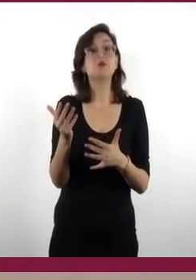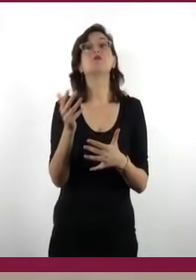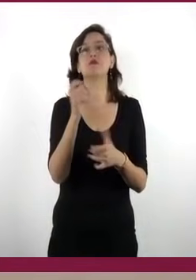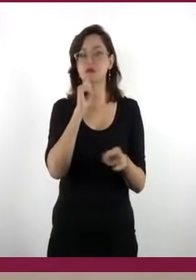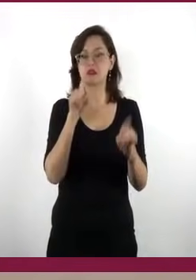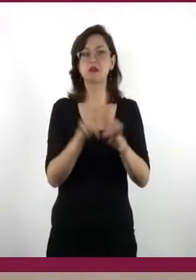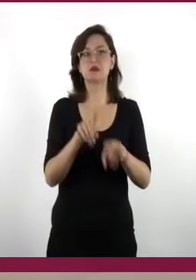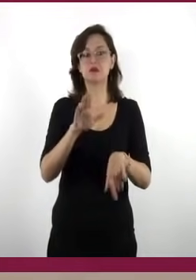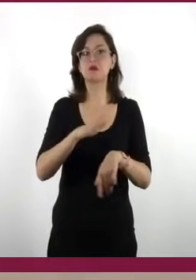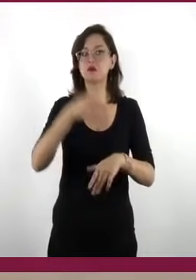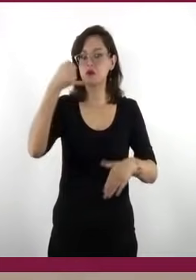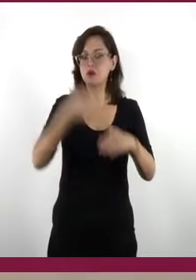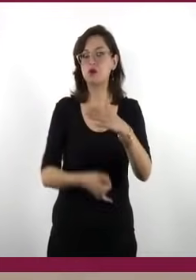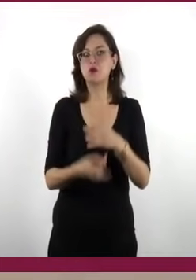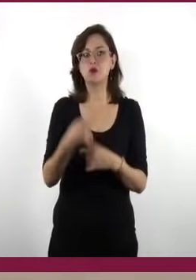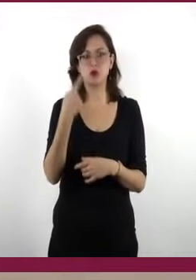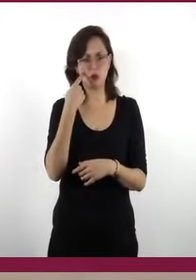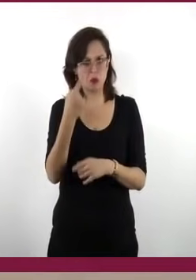Claro, veámoslo.